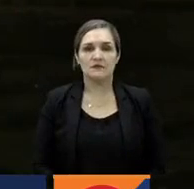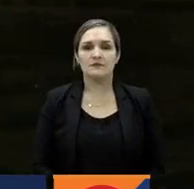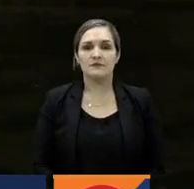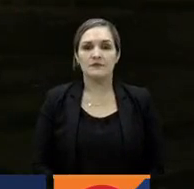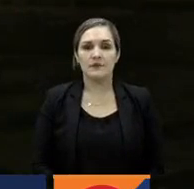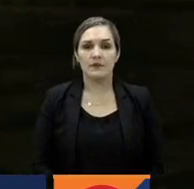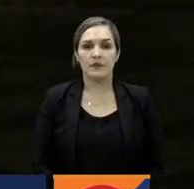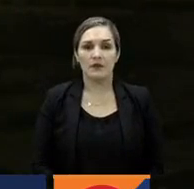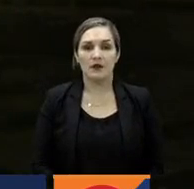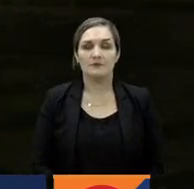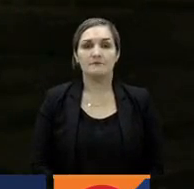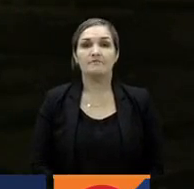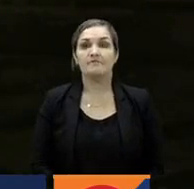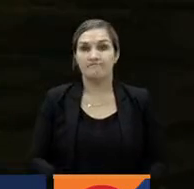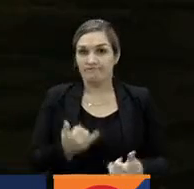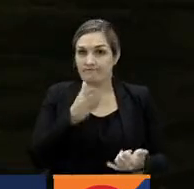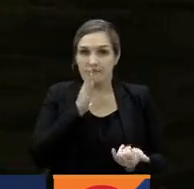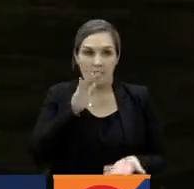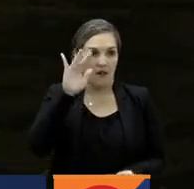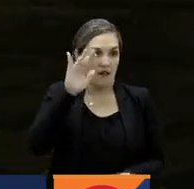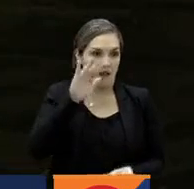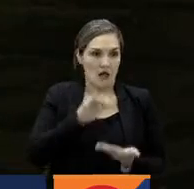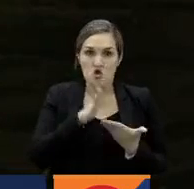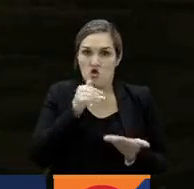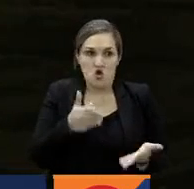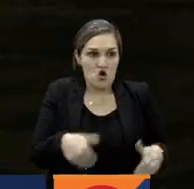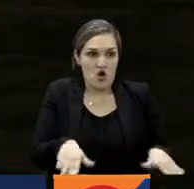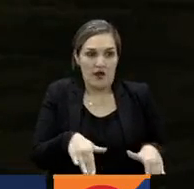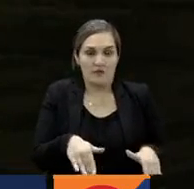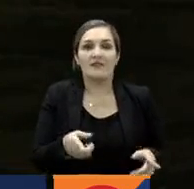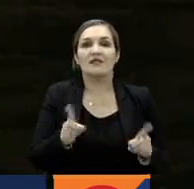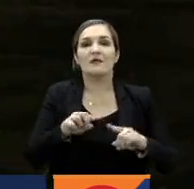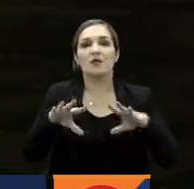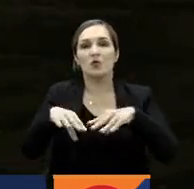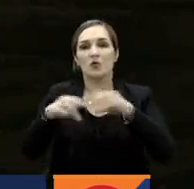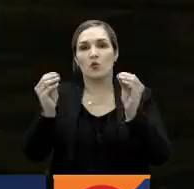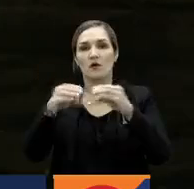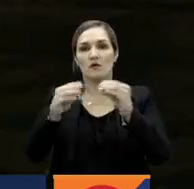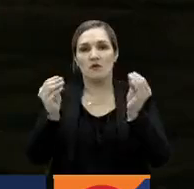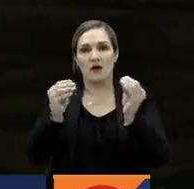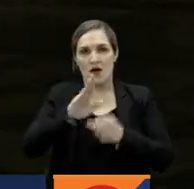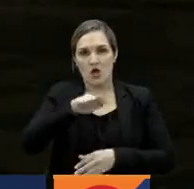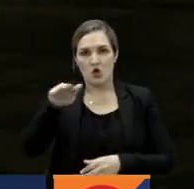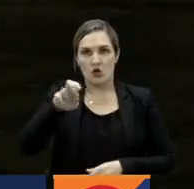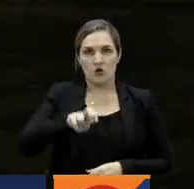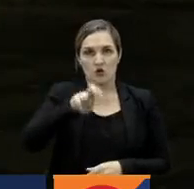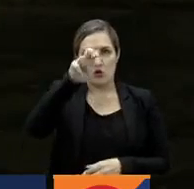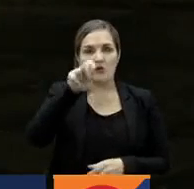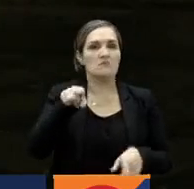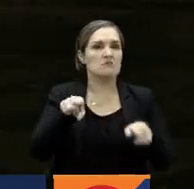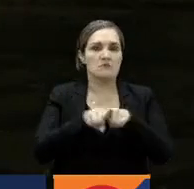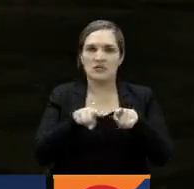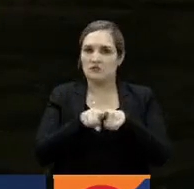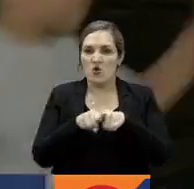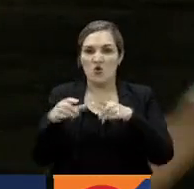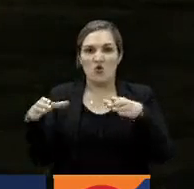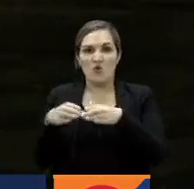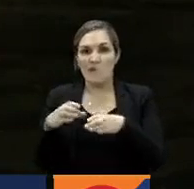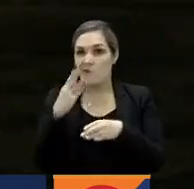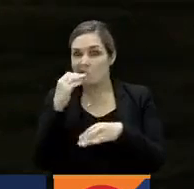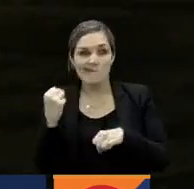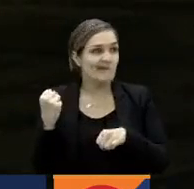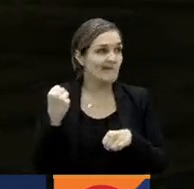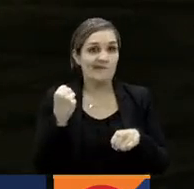Bien, y hablando de desabastecimiento, el Urabá antioqueño no se salva también de esta situación ante las amenazas del Clan del Golfo, pues allí escasea el